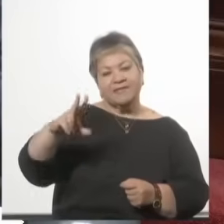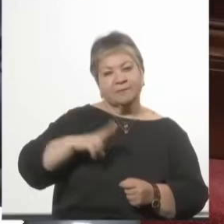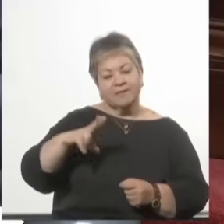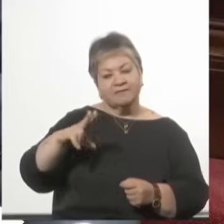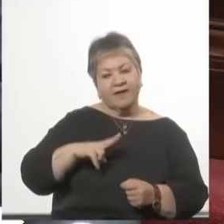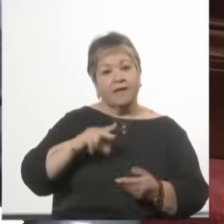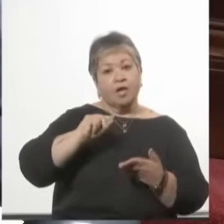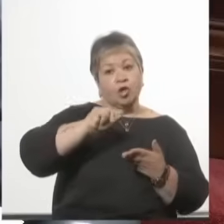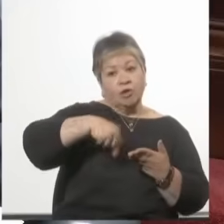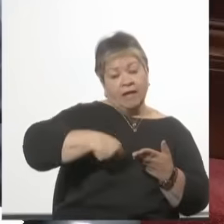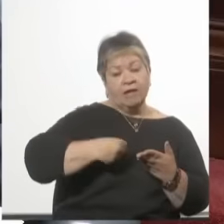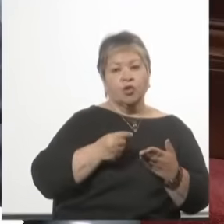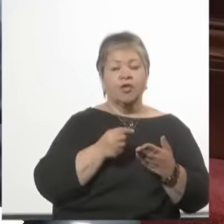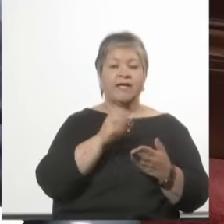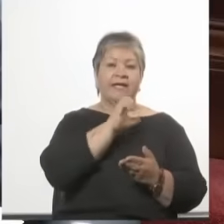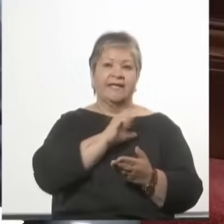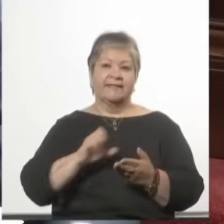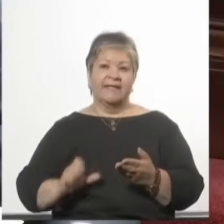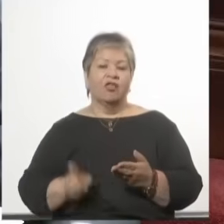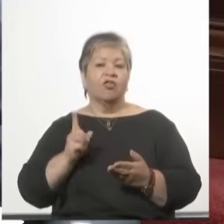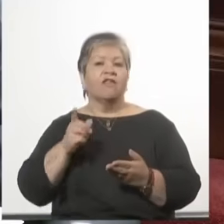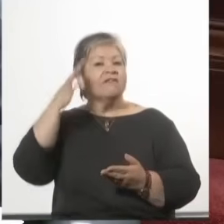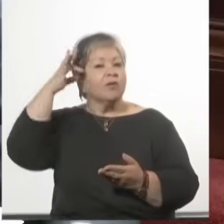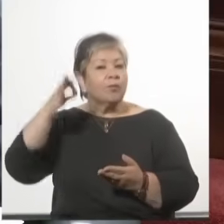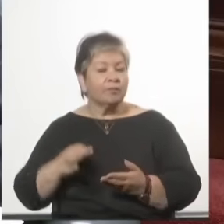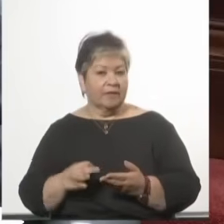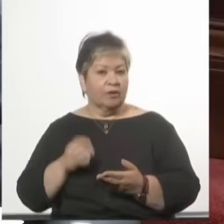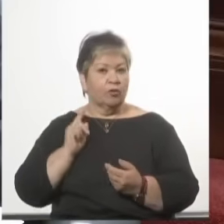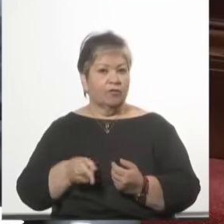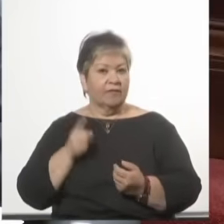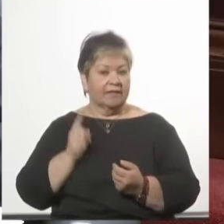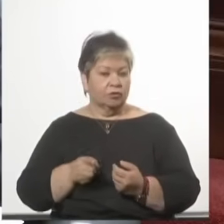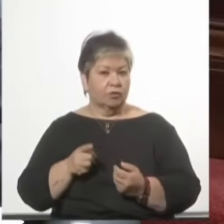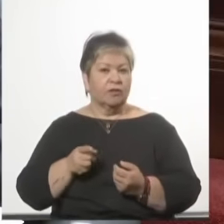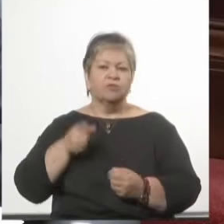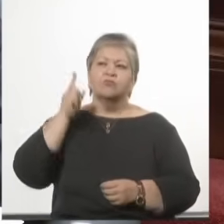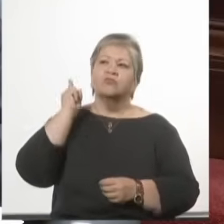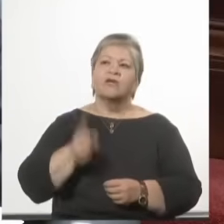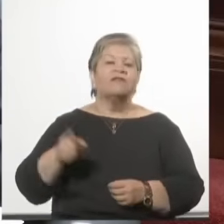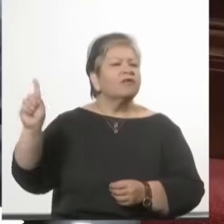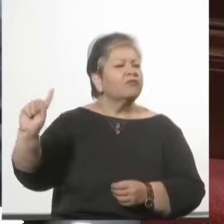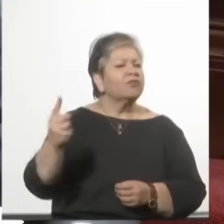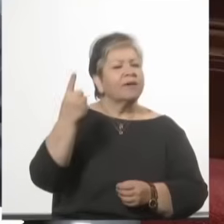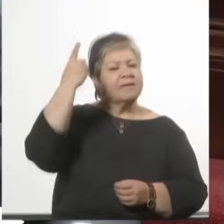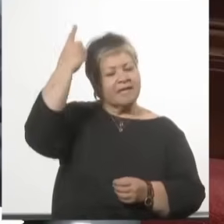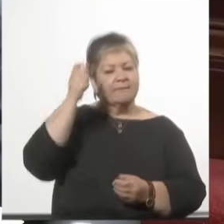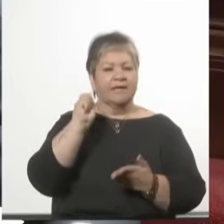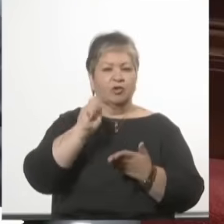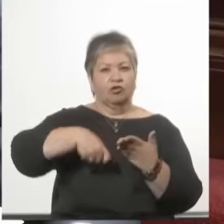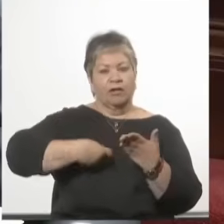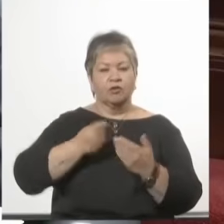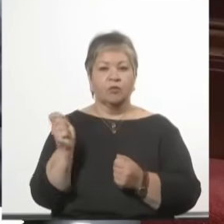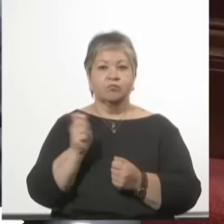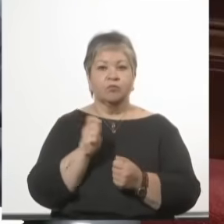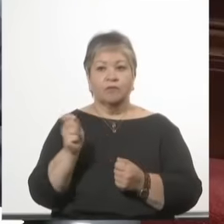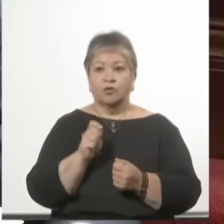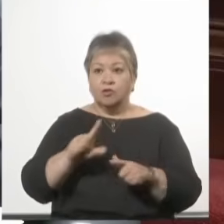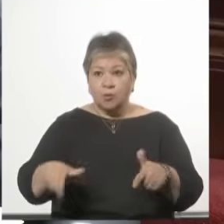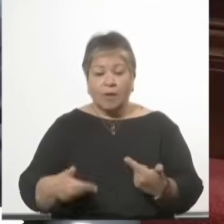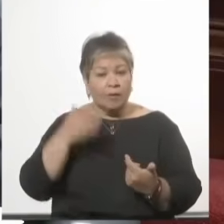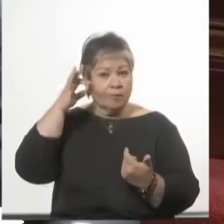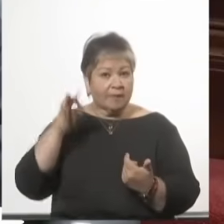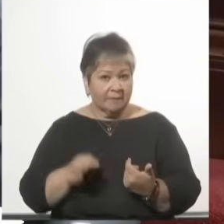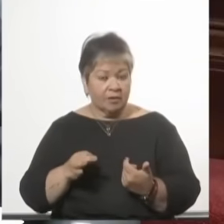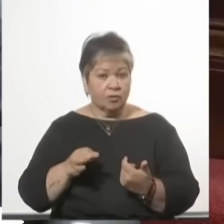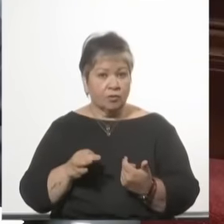el fiel cumplimiento de sus obligaciones, que sin duda alguna es una obligación fundamental para el contrato público y sin cuyo cumplimiento dicho contrato